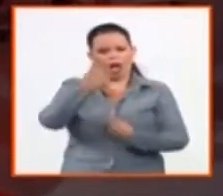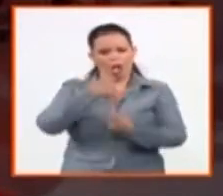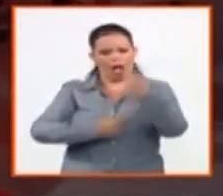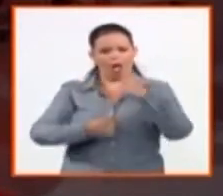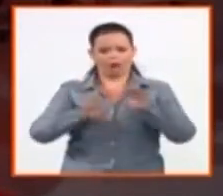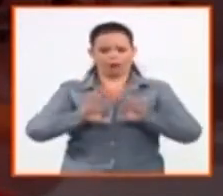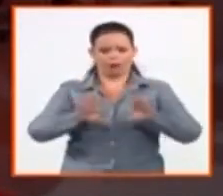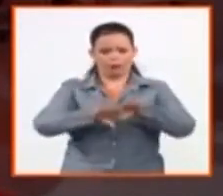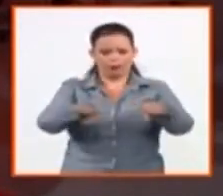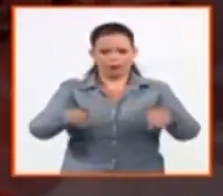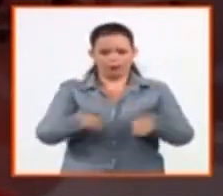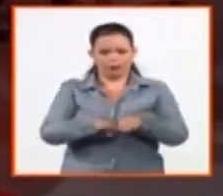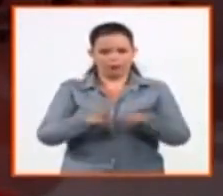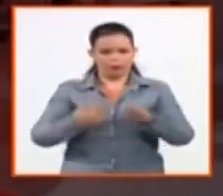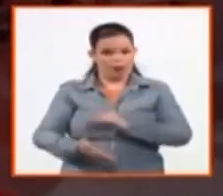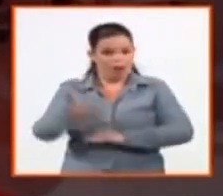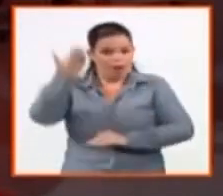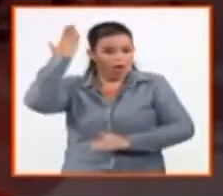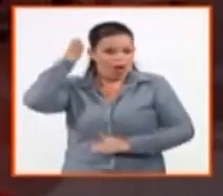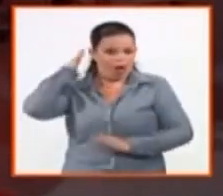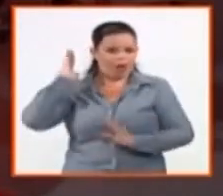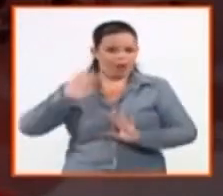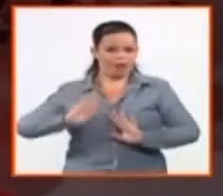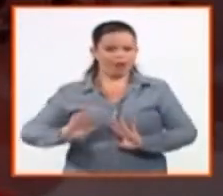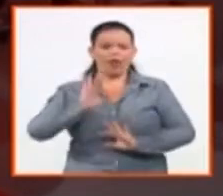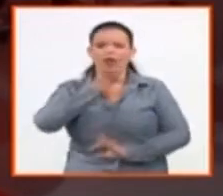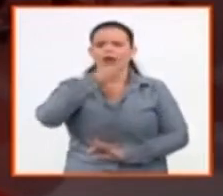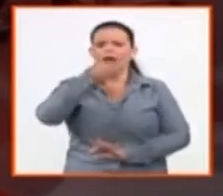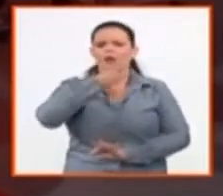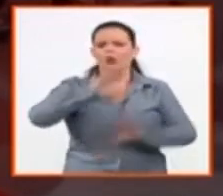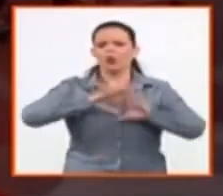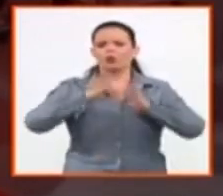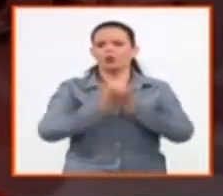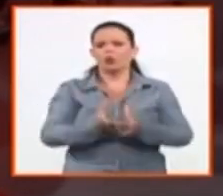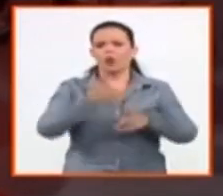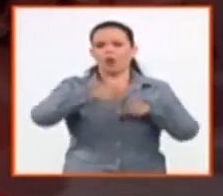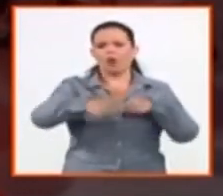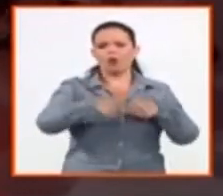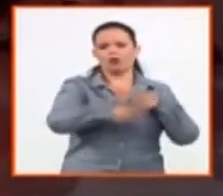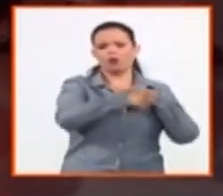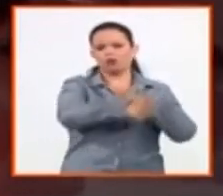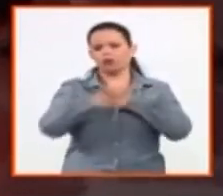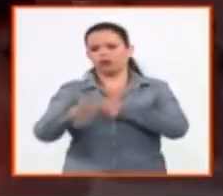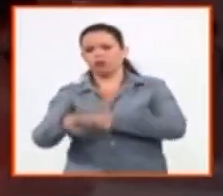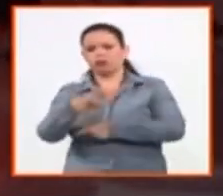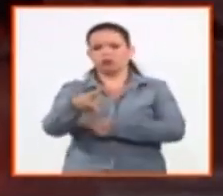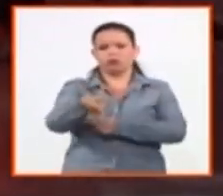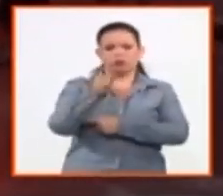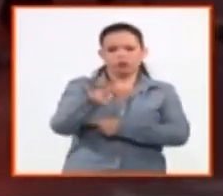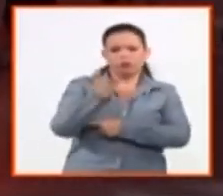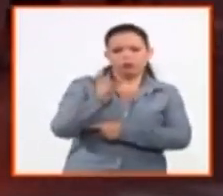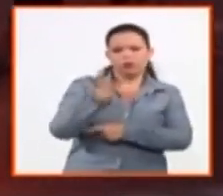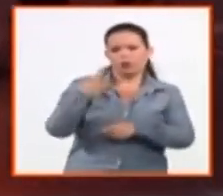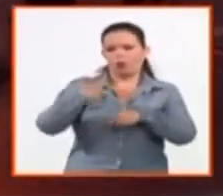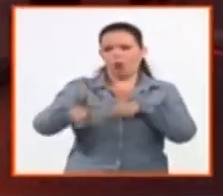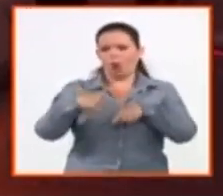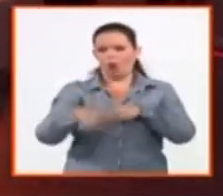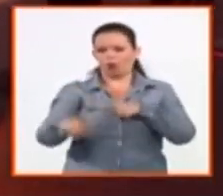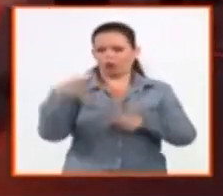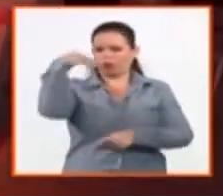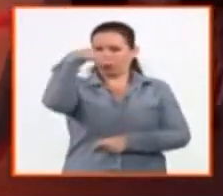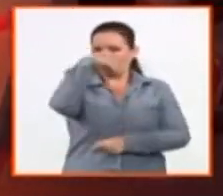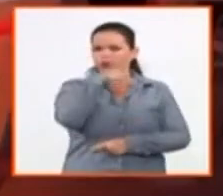la cual participó, y es que todo el armamento norteamericano, o buena parte del armamento norteamericano de última generación, ha caído en